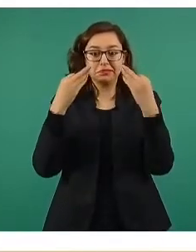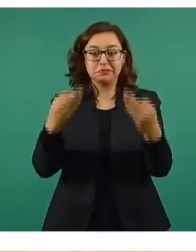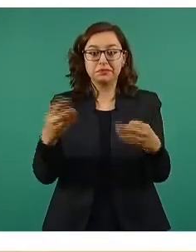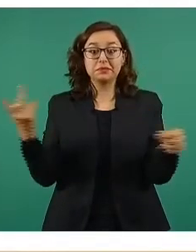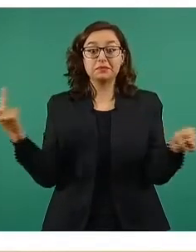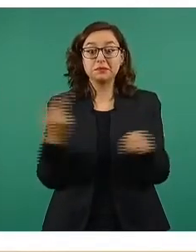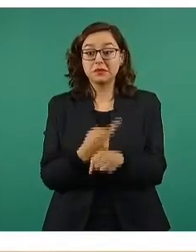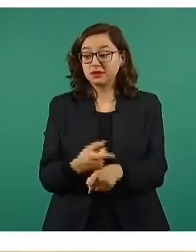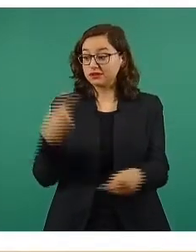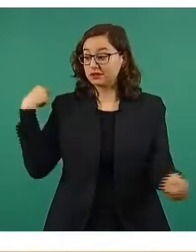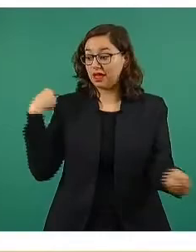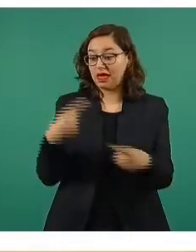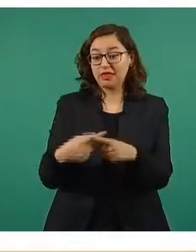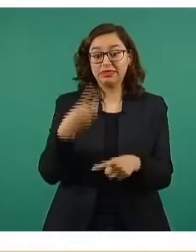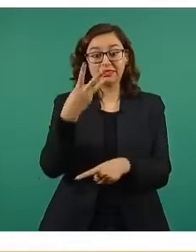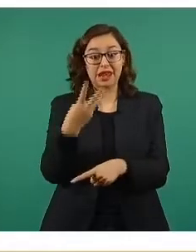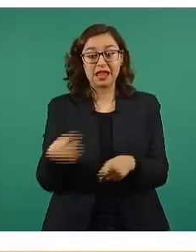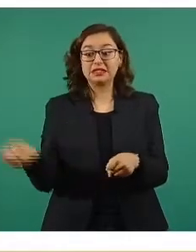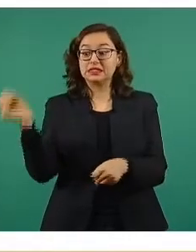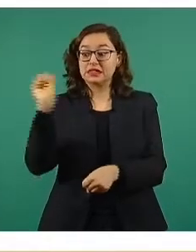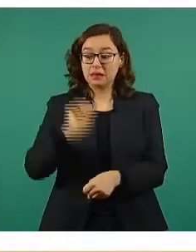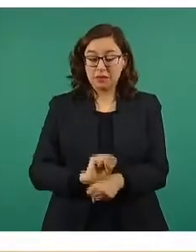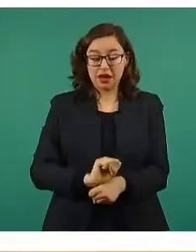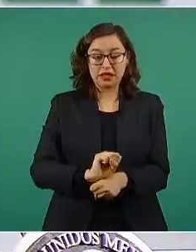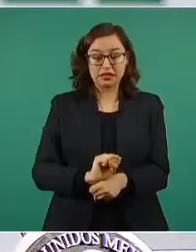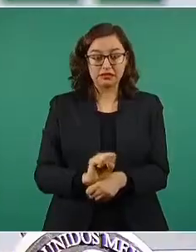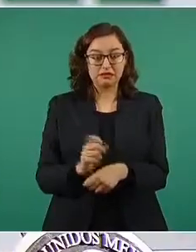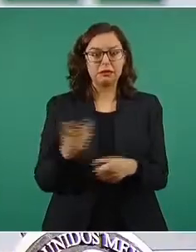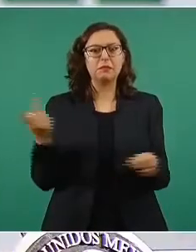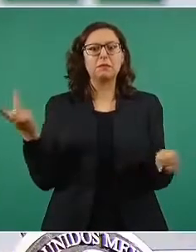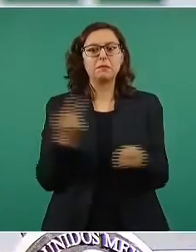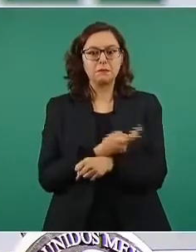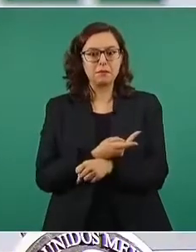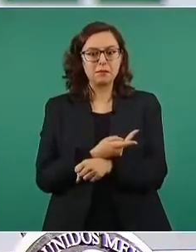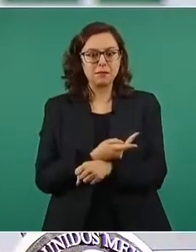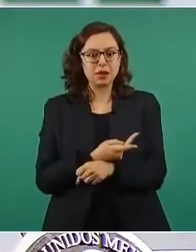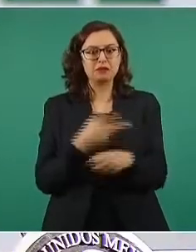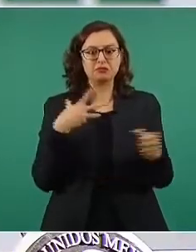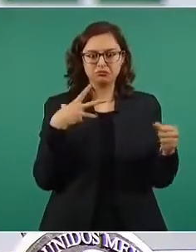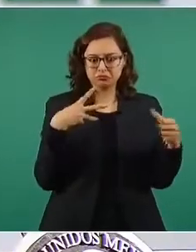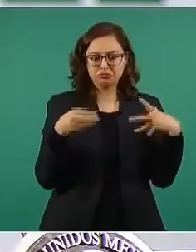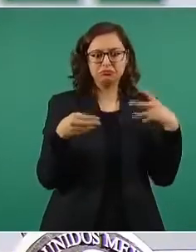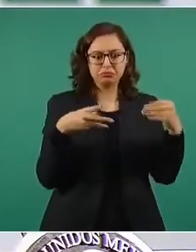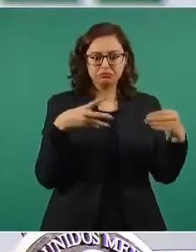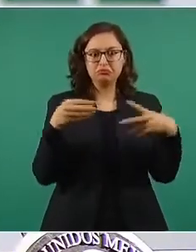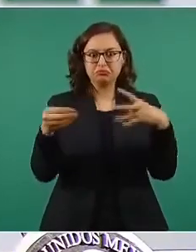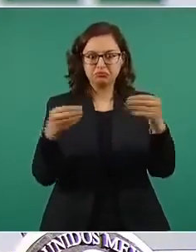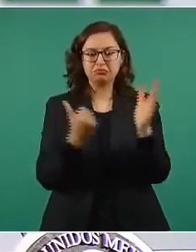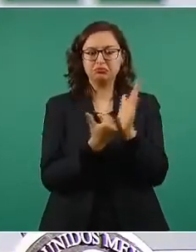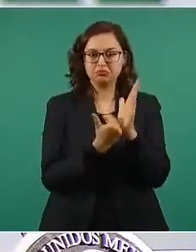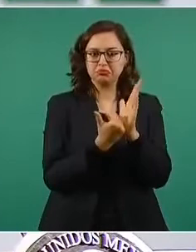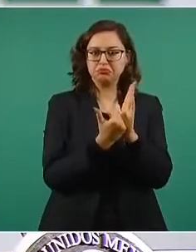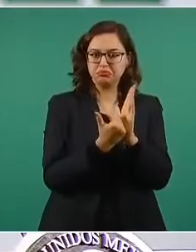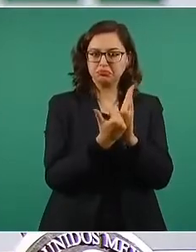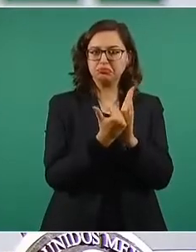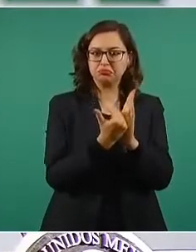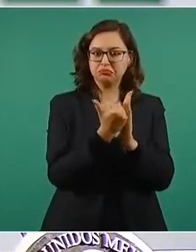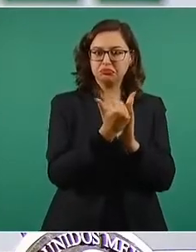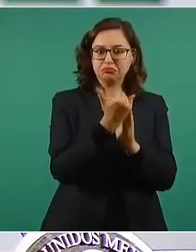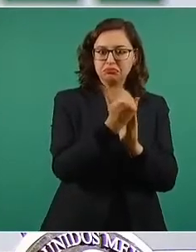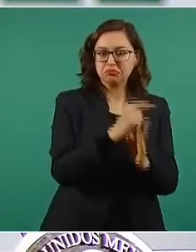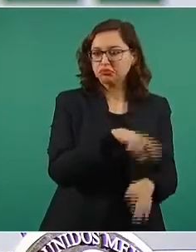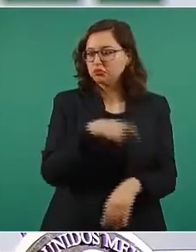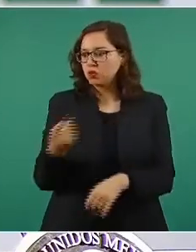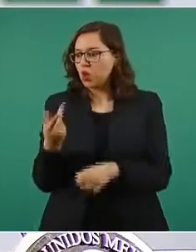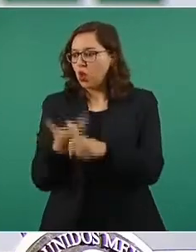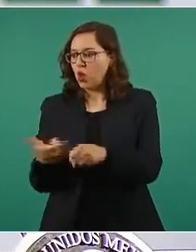de las últimas 3 semanas en donde hemos estado hablando de este cambio de tendencia en la epidemia, no se